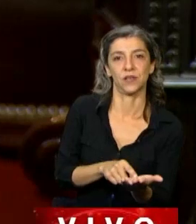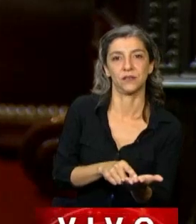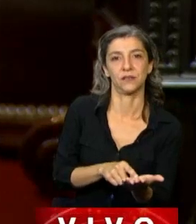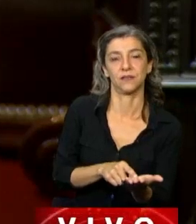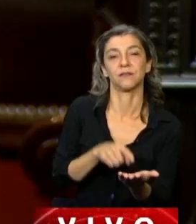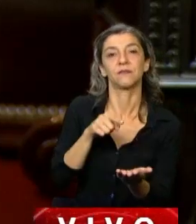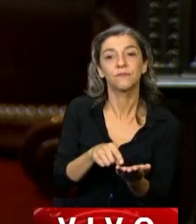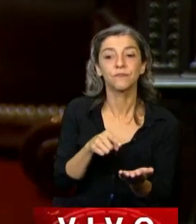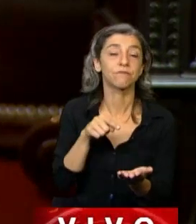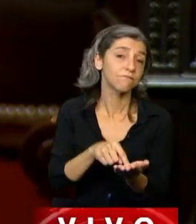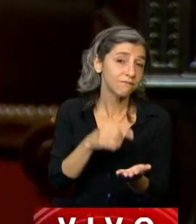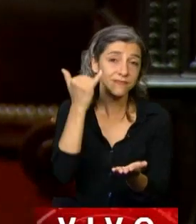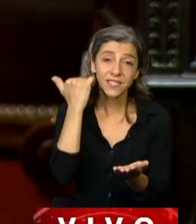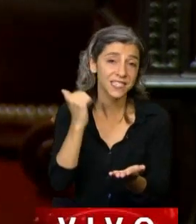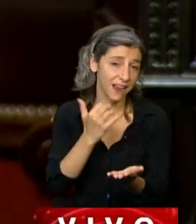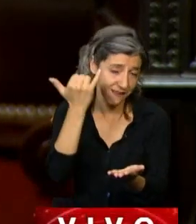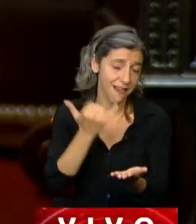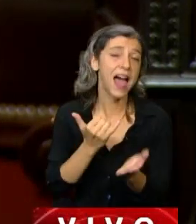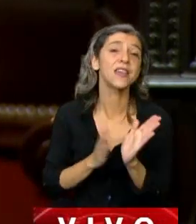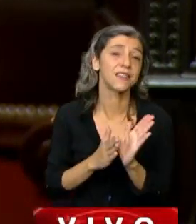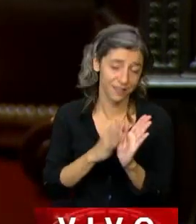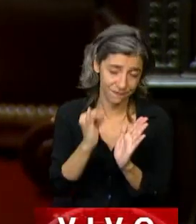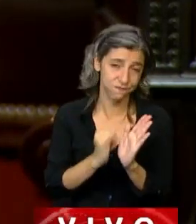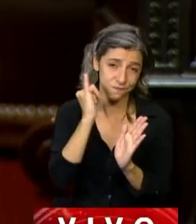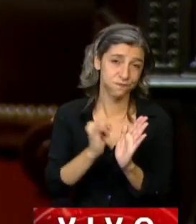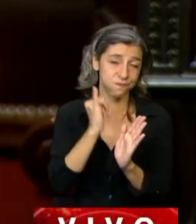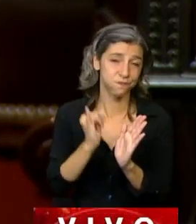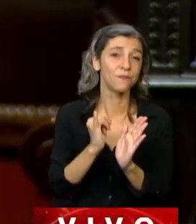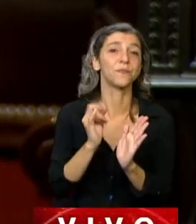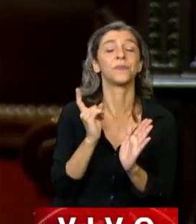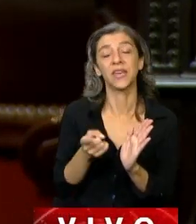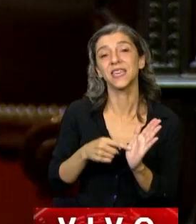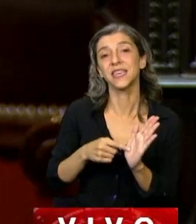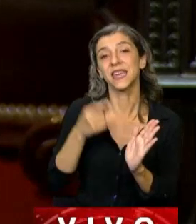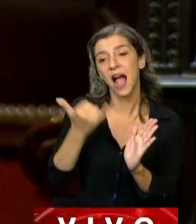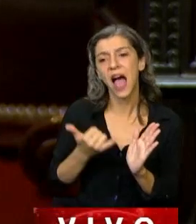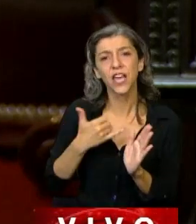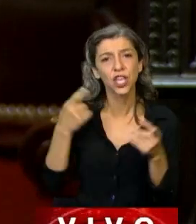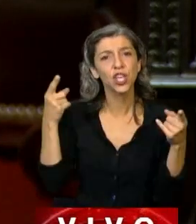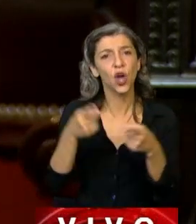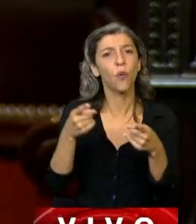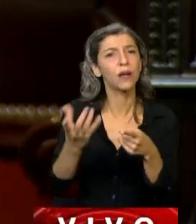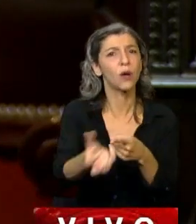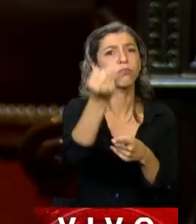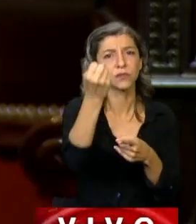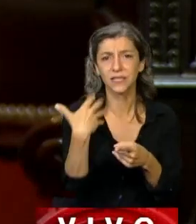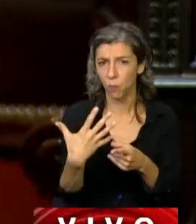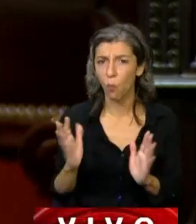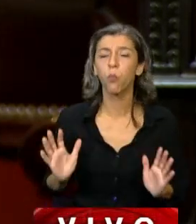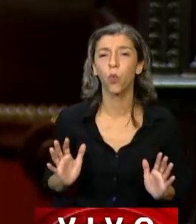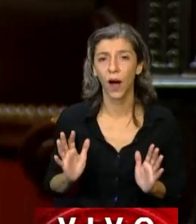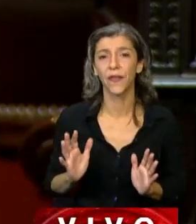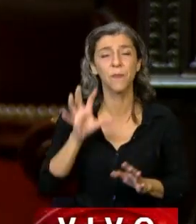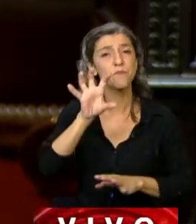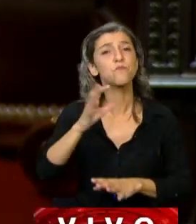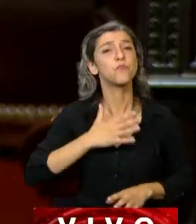está probado, lo que ya demostró conforme a los datos oficiales que tiene resultados objetivos. Propuse lo que en mi provincia